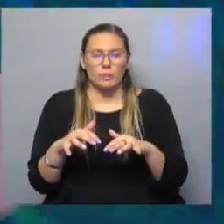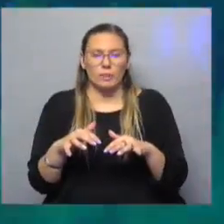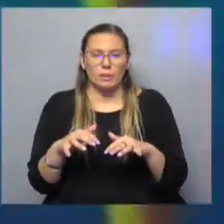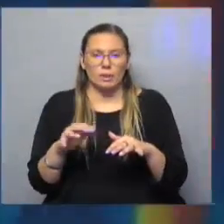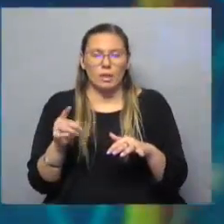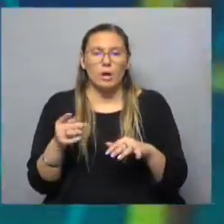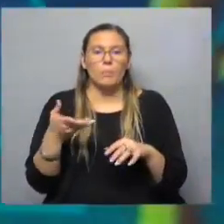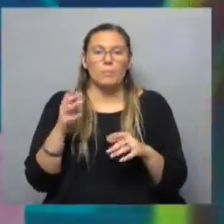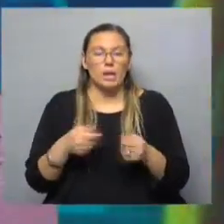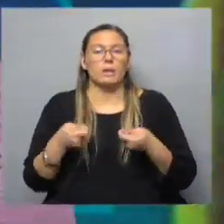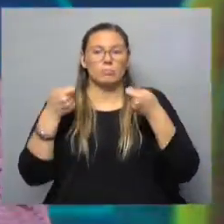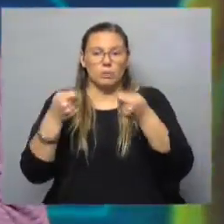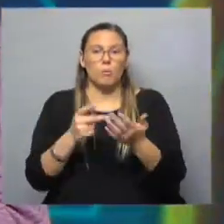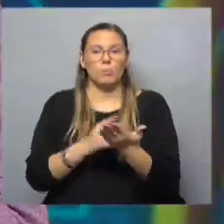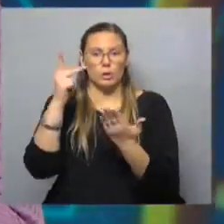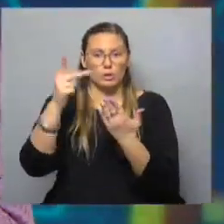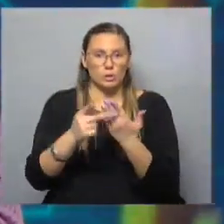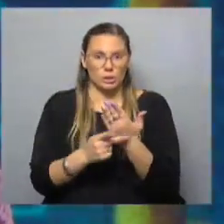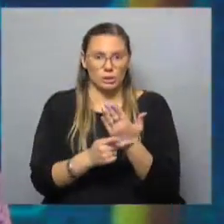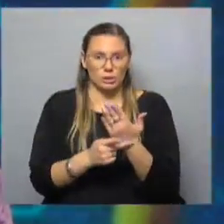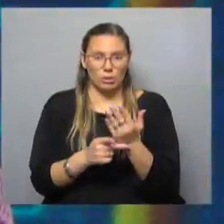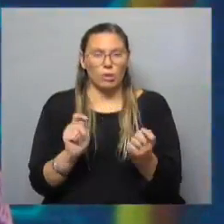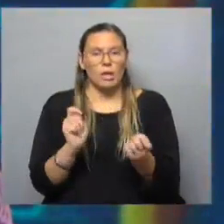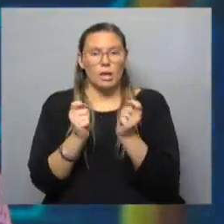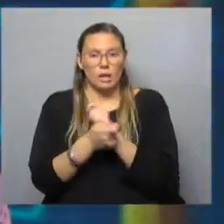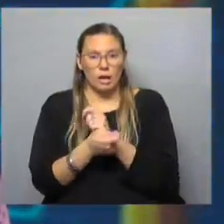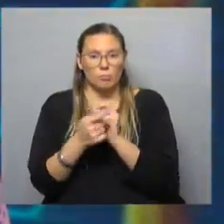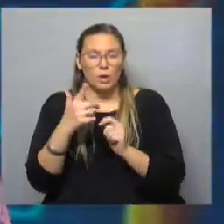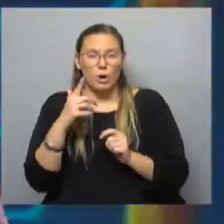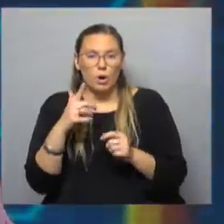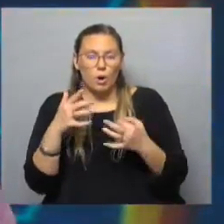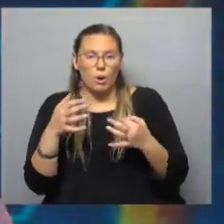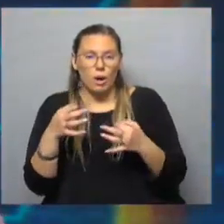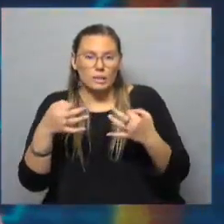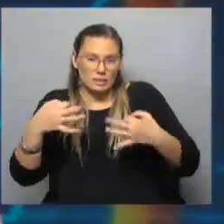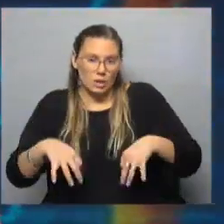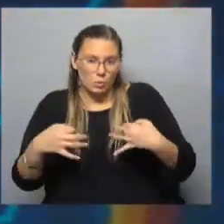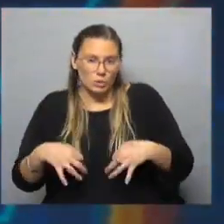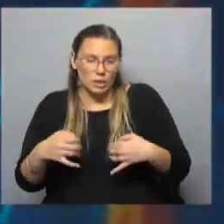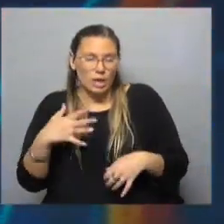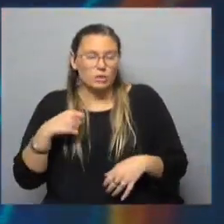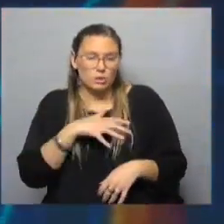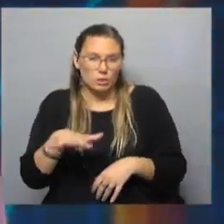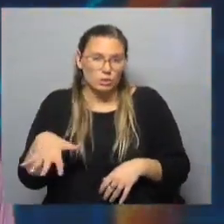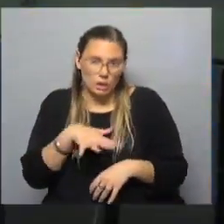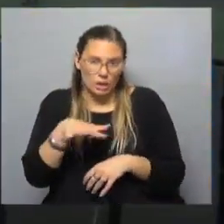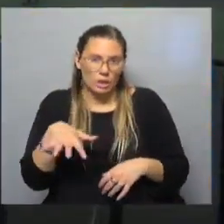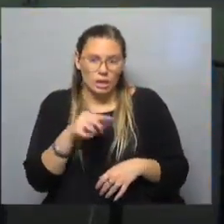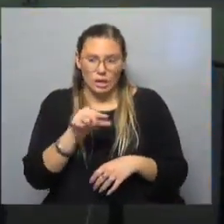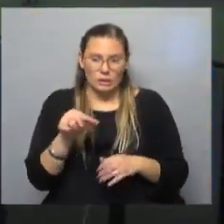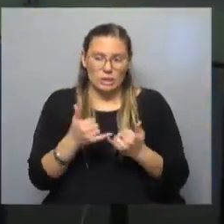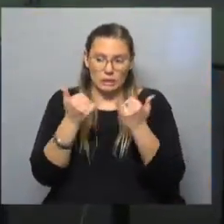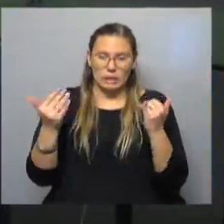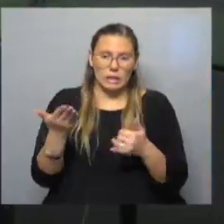a entregar este proyecto de reforma previsional o de la seguridad social que presentó hace un par de